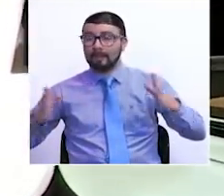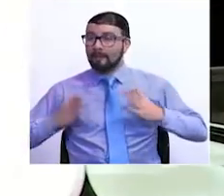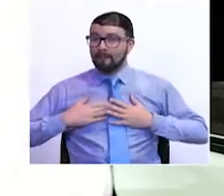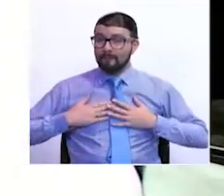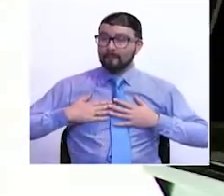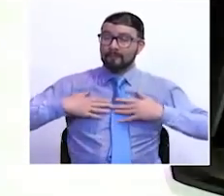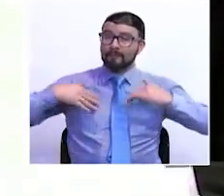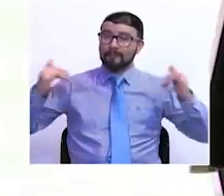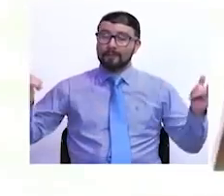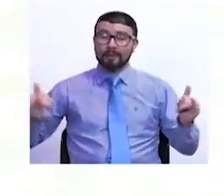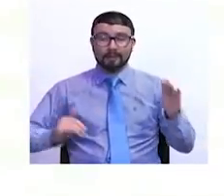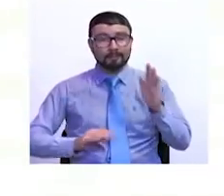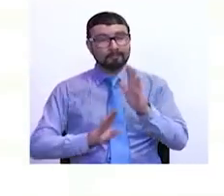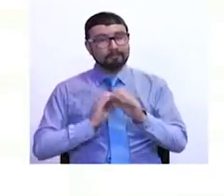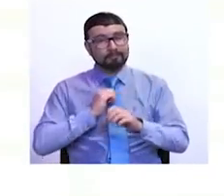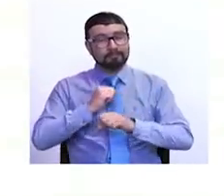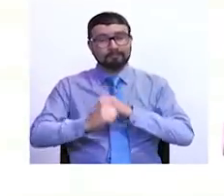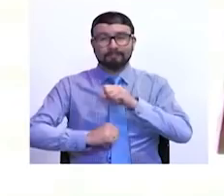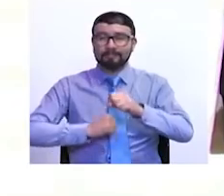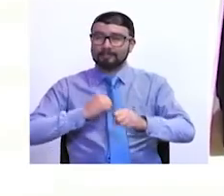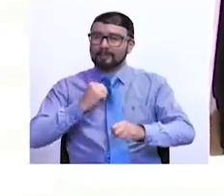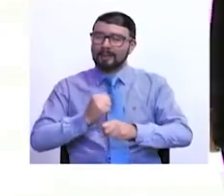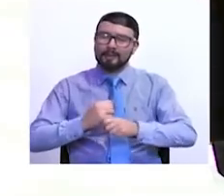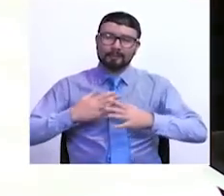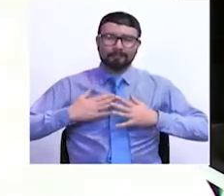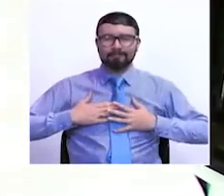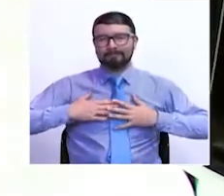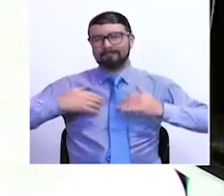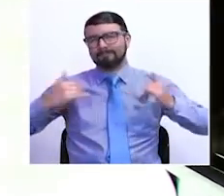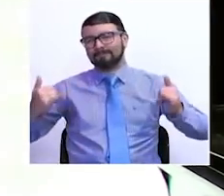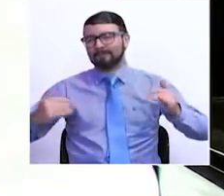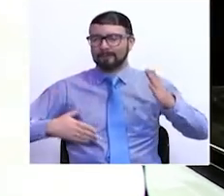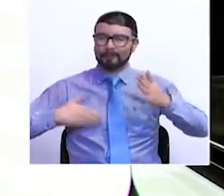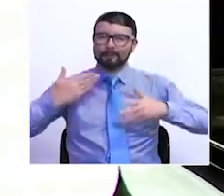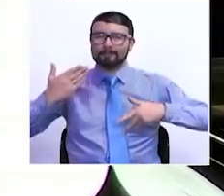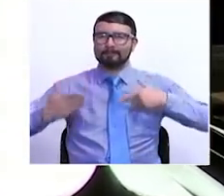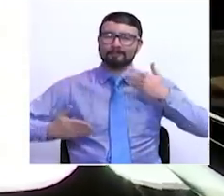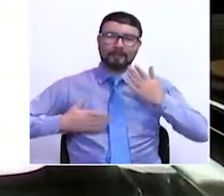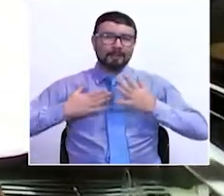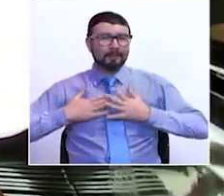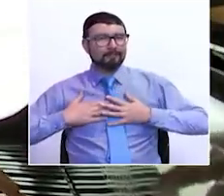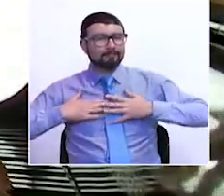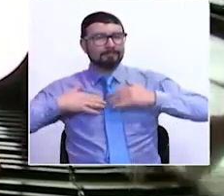Feliz Navidad. Próspero año y felicidad.